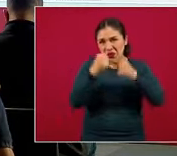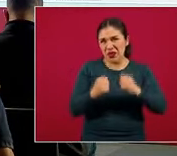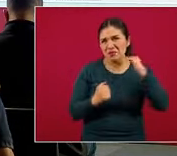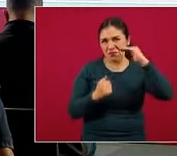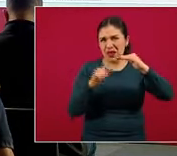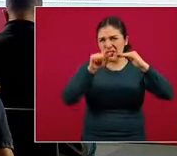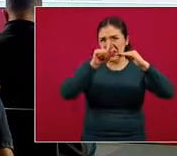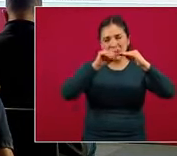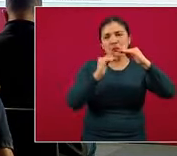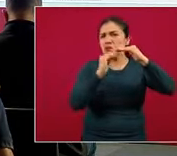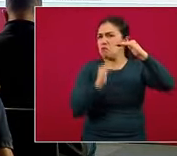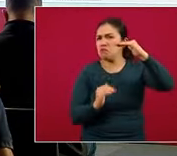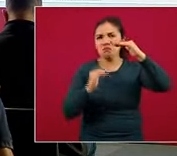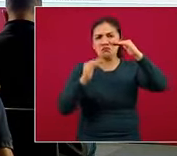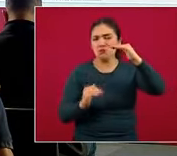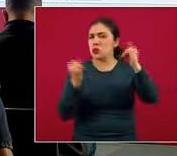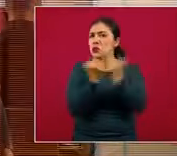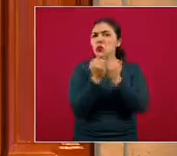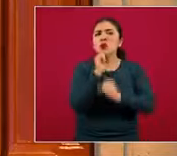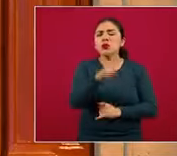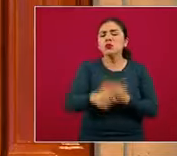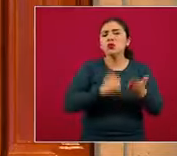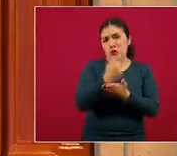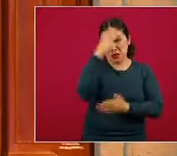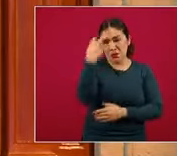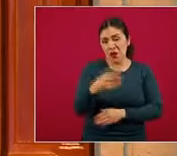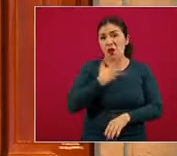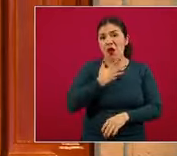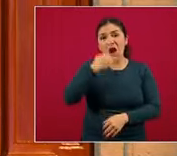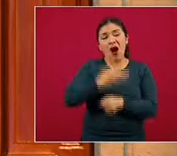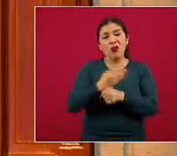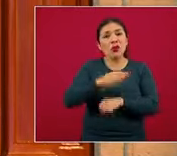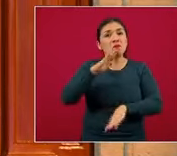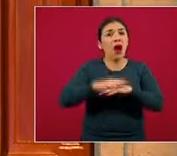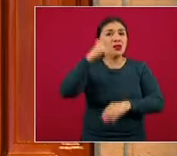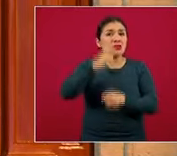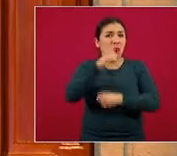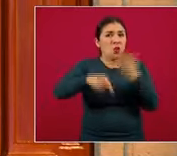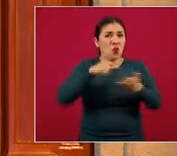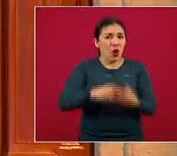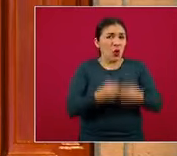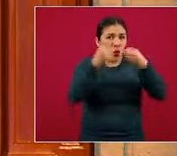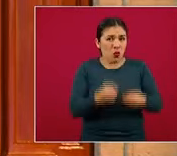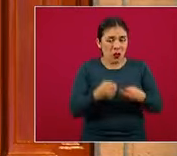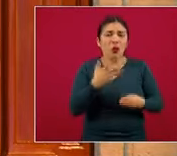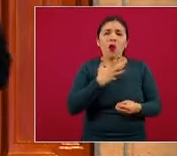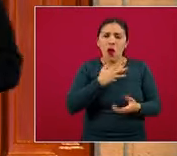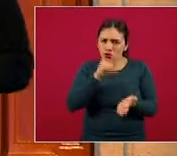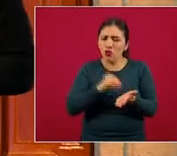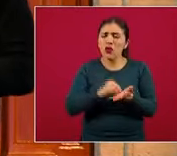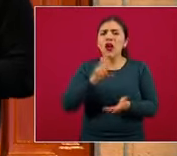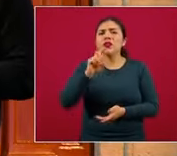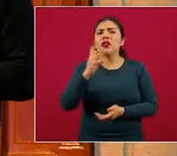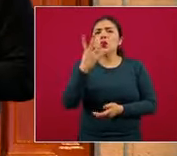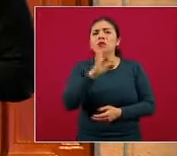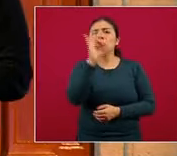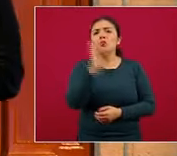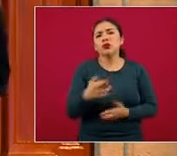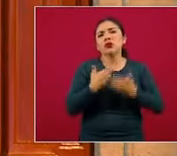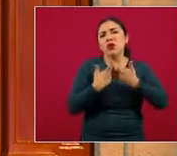de seguridad. Inclusive la Ciudad de México, que es la que tendría la mayor ocupación, todavía conserva un 34%